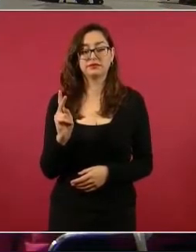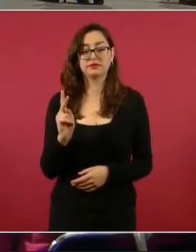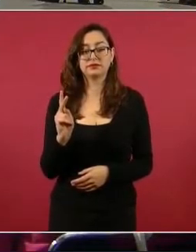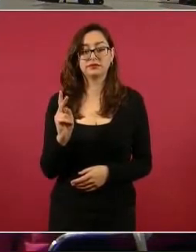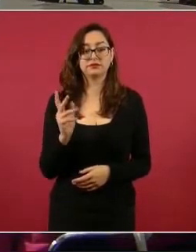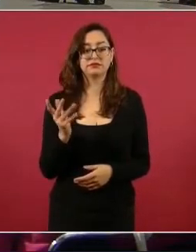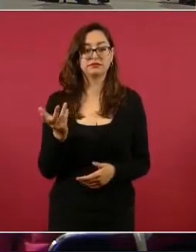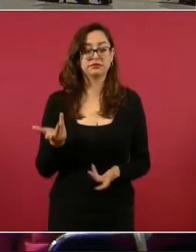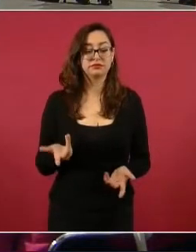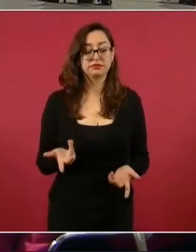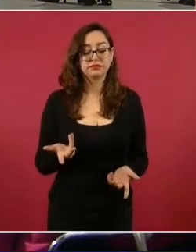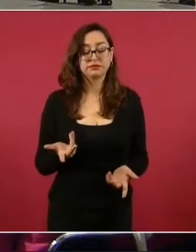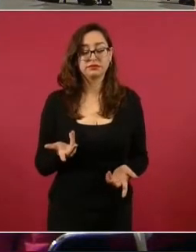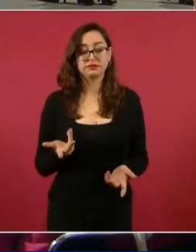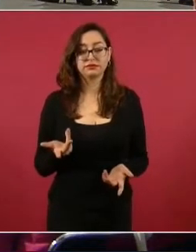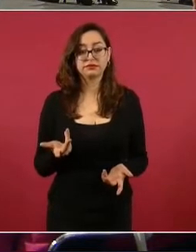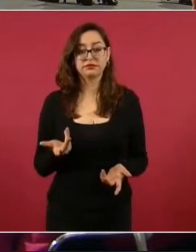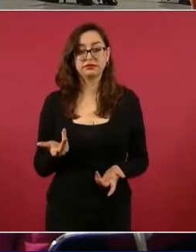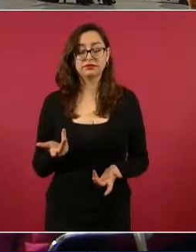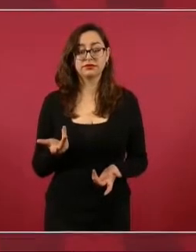que el ejército